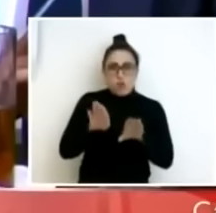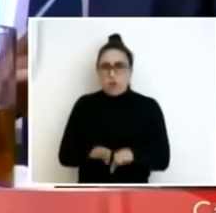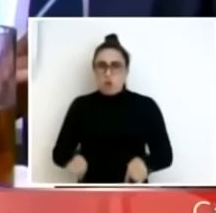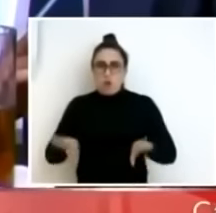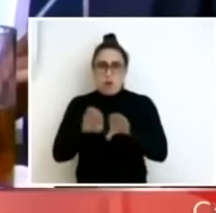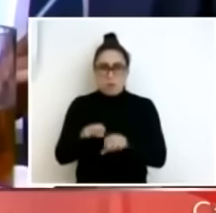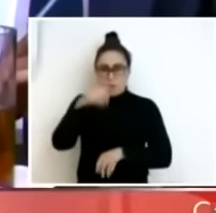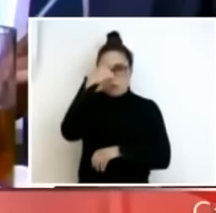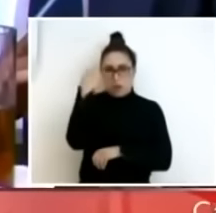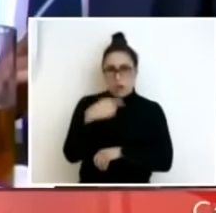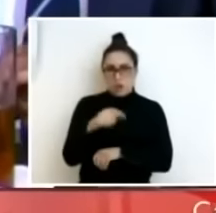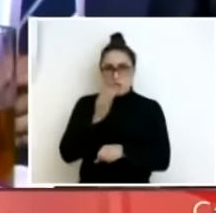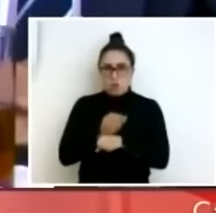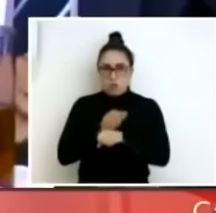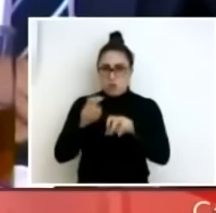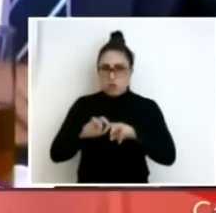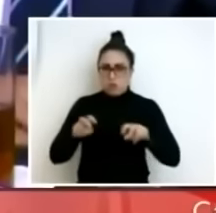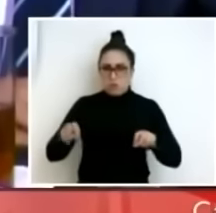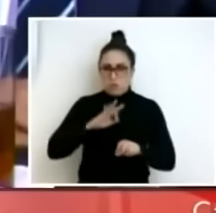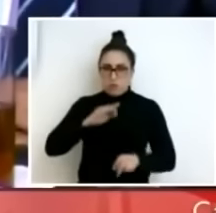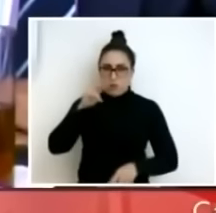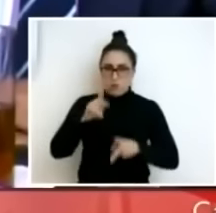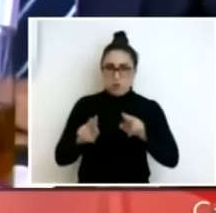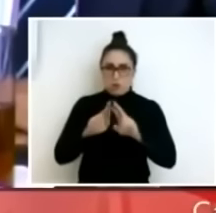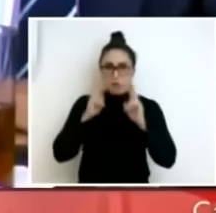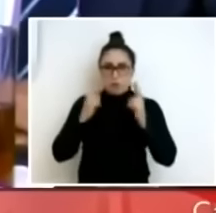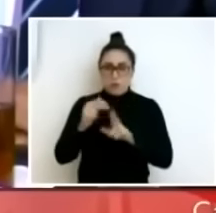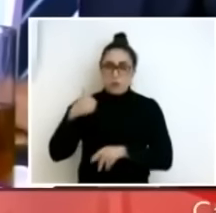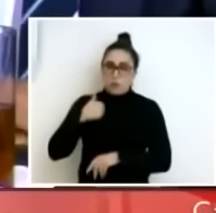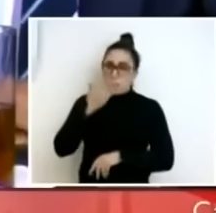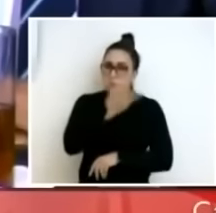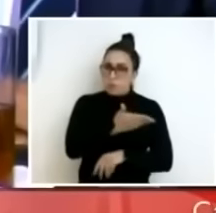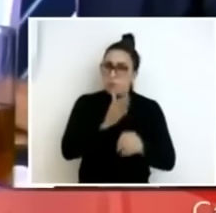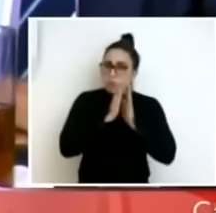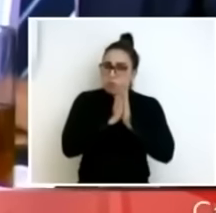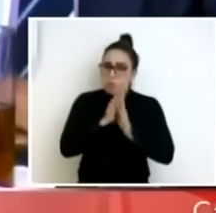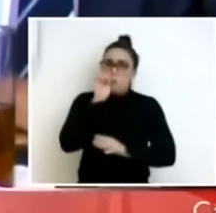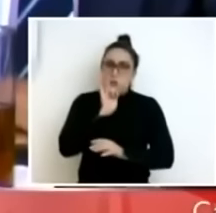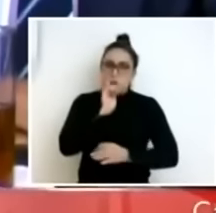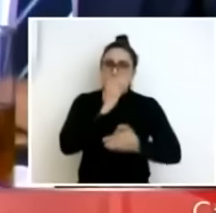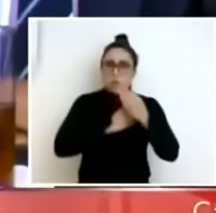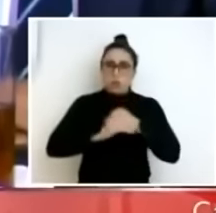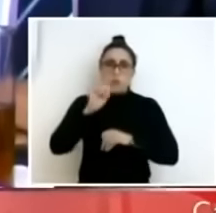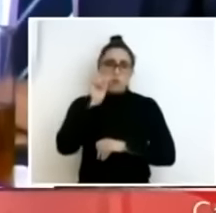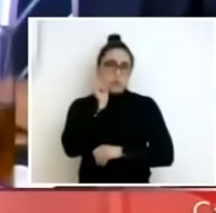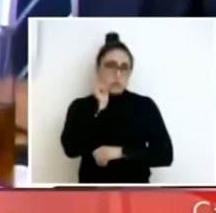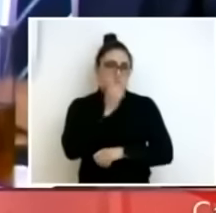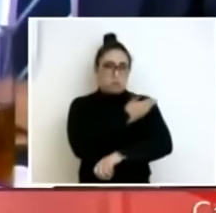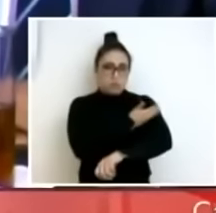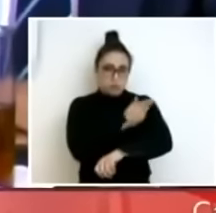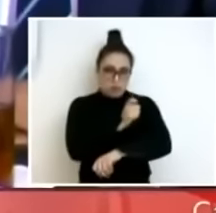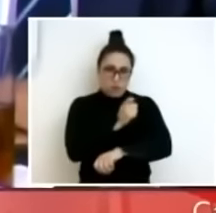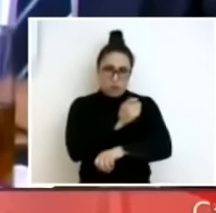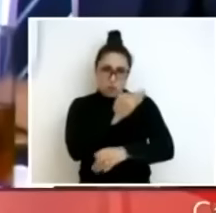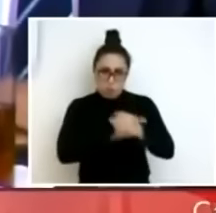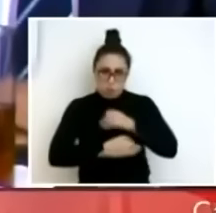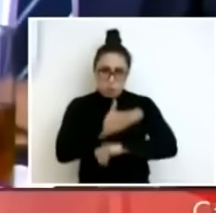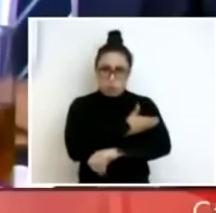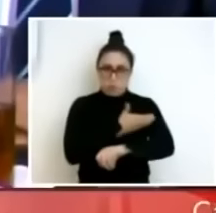esta asamblea respeto a la mayoría de senadores y senadoras respeto al pueblo de